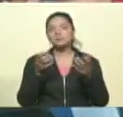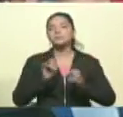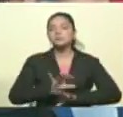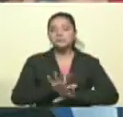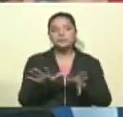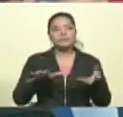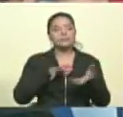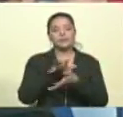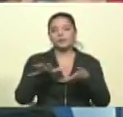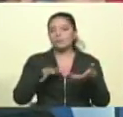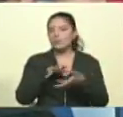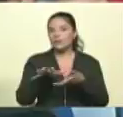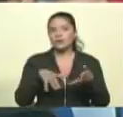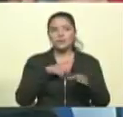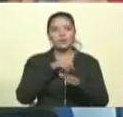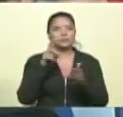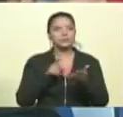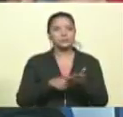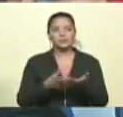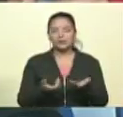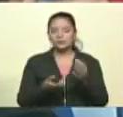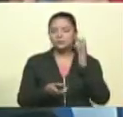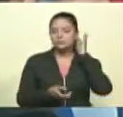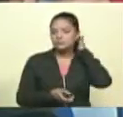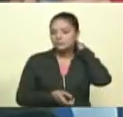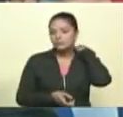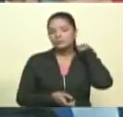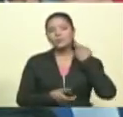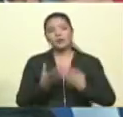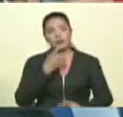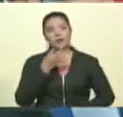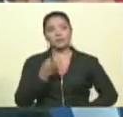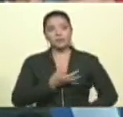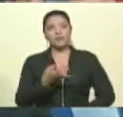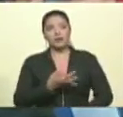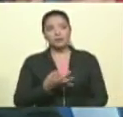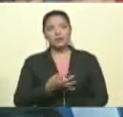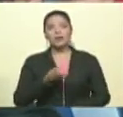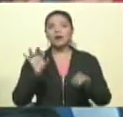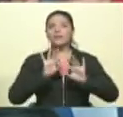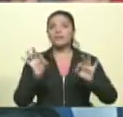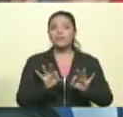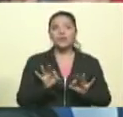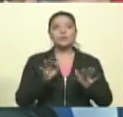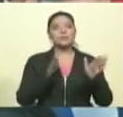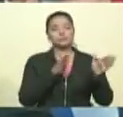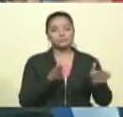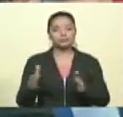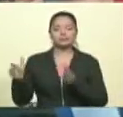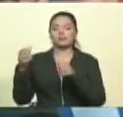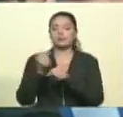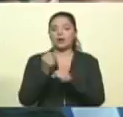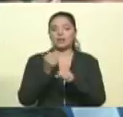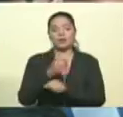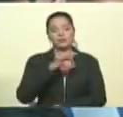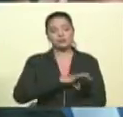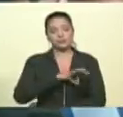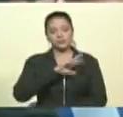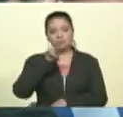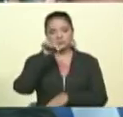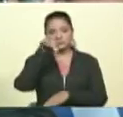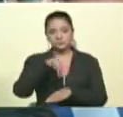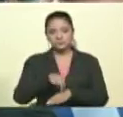obviamente la verdadera dinámica del orden socioeconómico nacional.